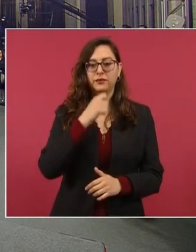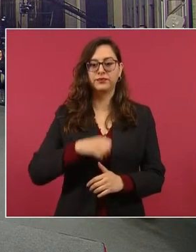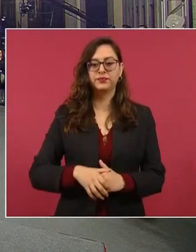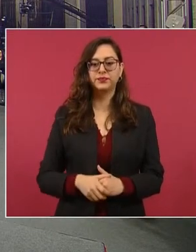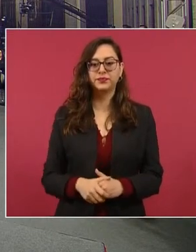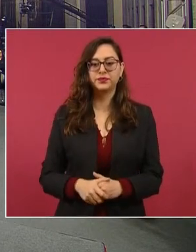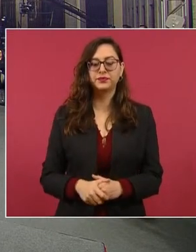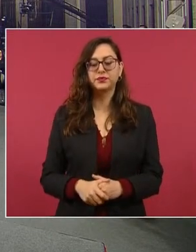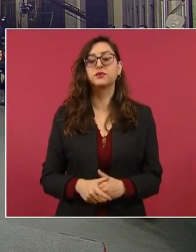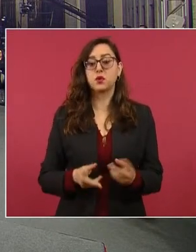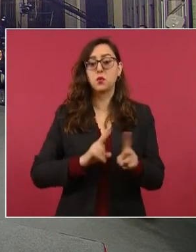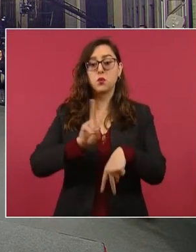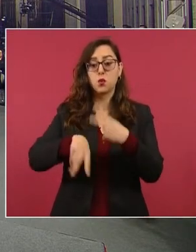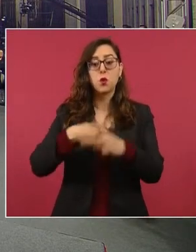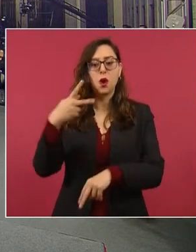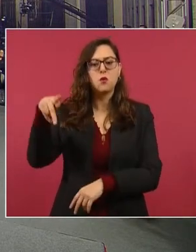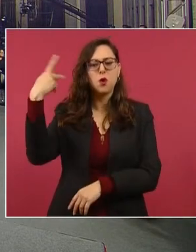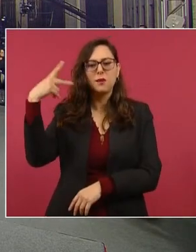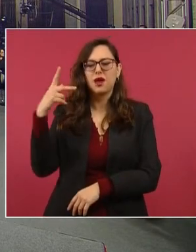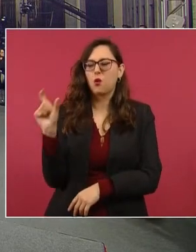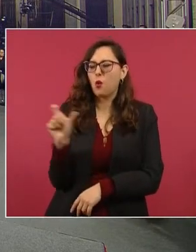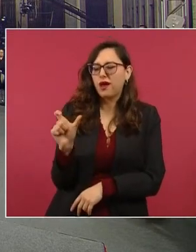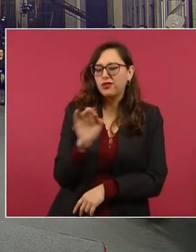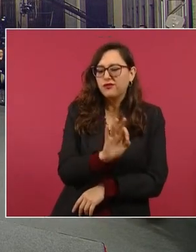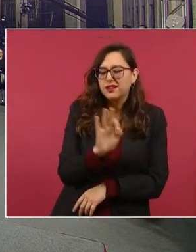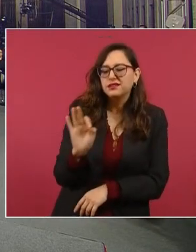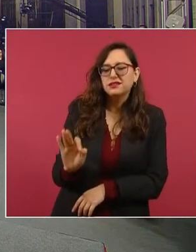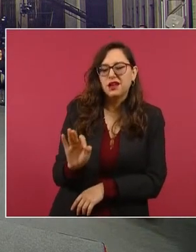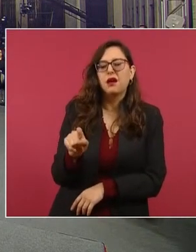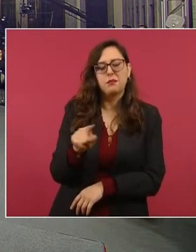sí vamos a estar en Puebla, creo.